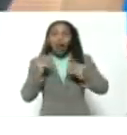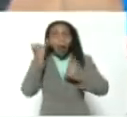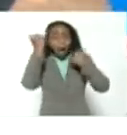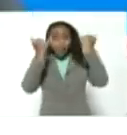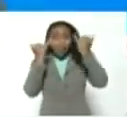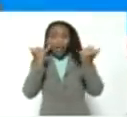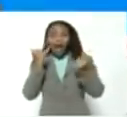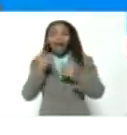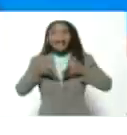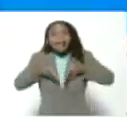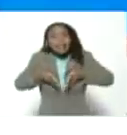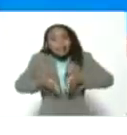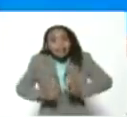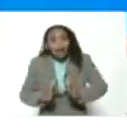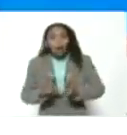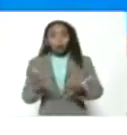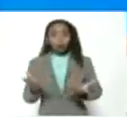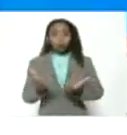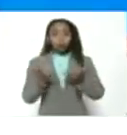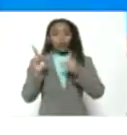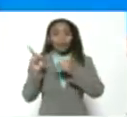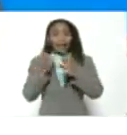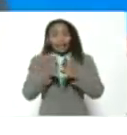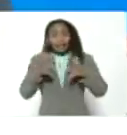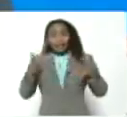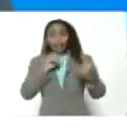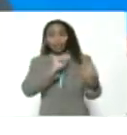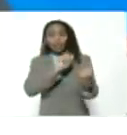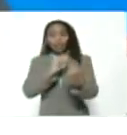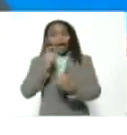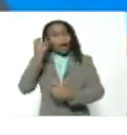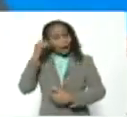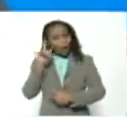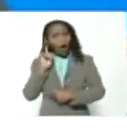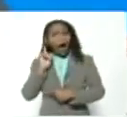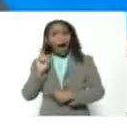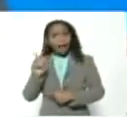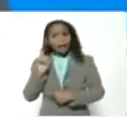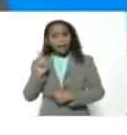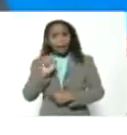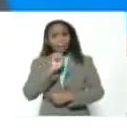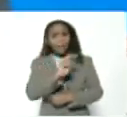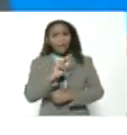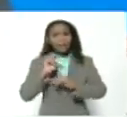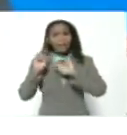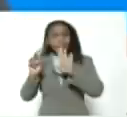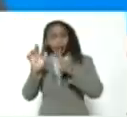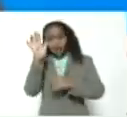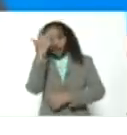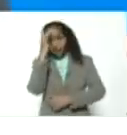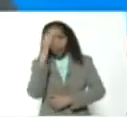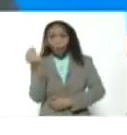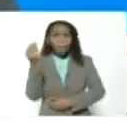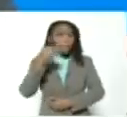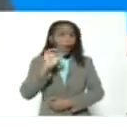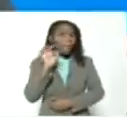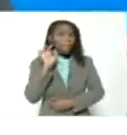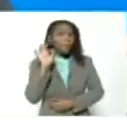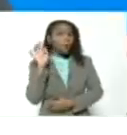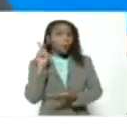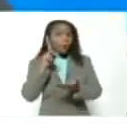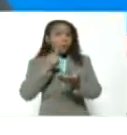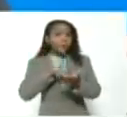que surgieron al calor de este gran debate. Creo, presidente, que este 27 de febrero, más que un punto de